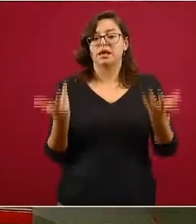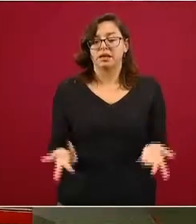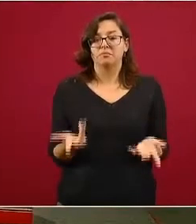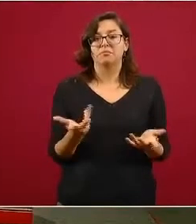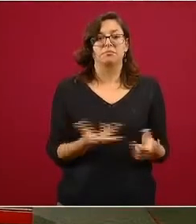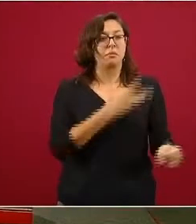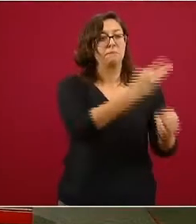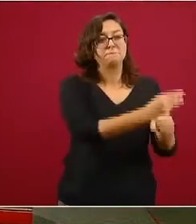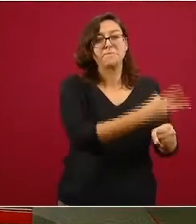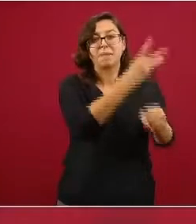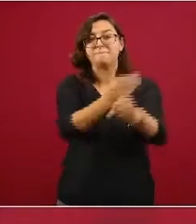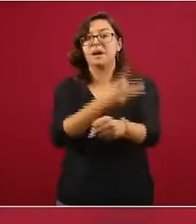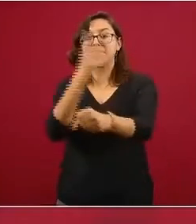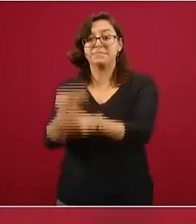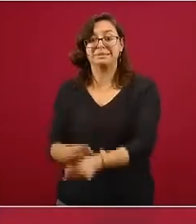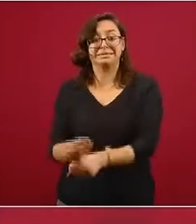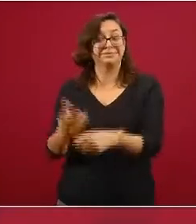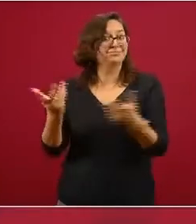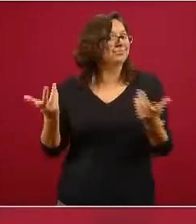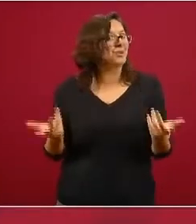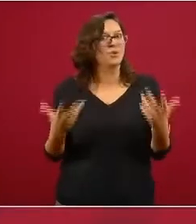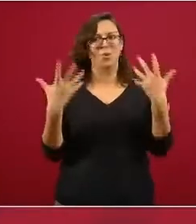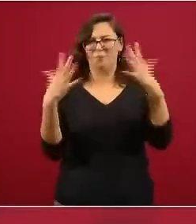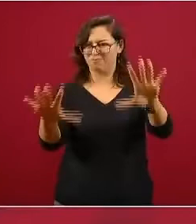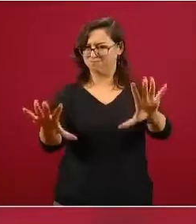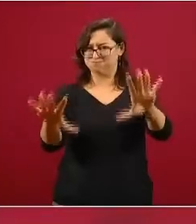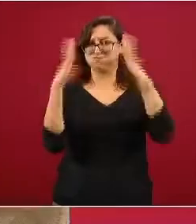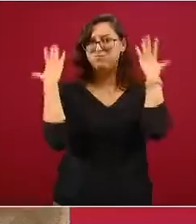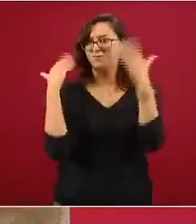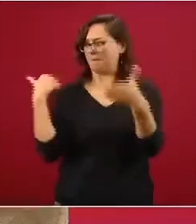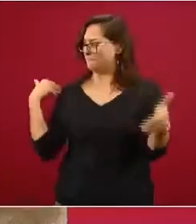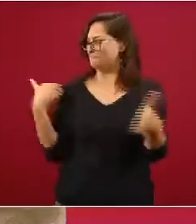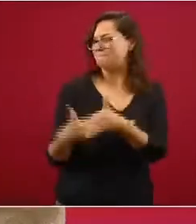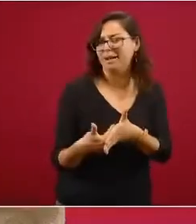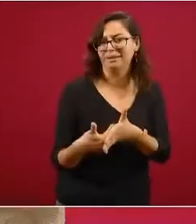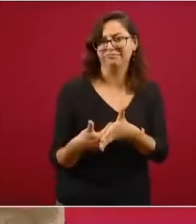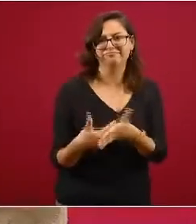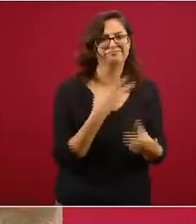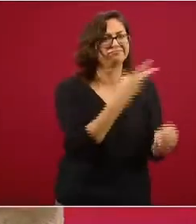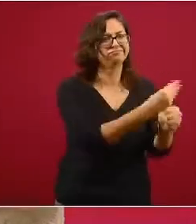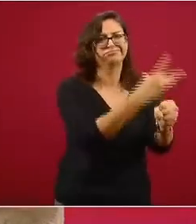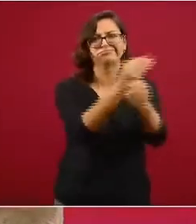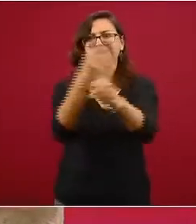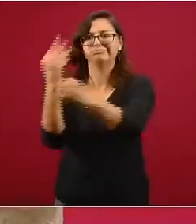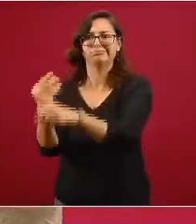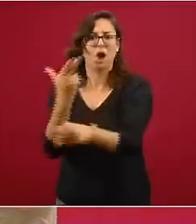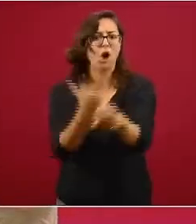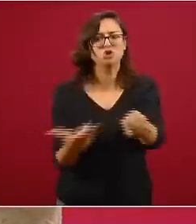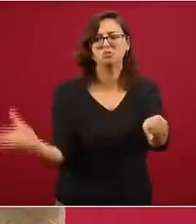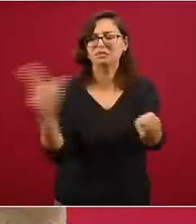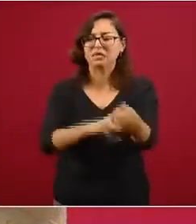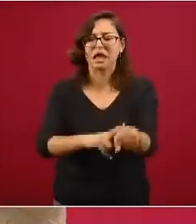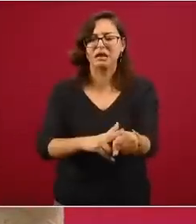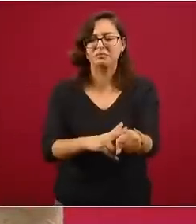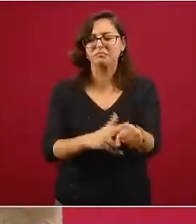se rehabilitaron en un tiempo verdaderamente corto, y los costos de